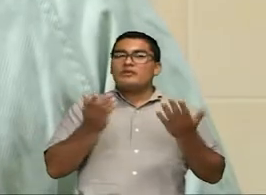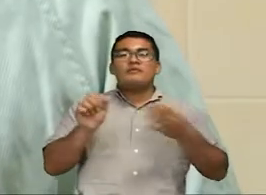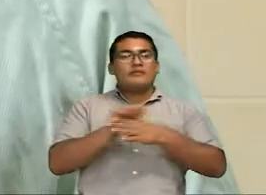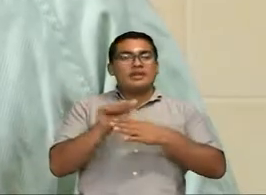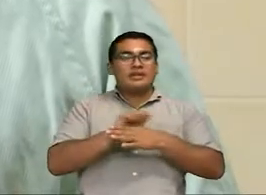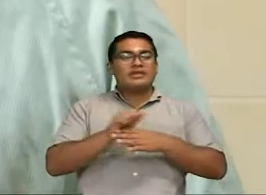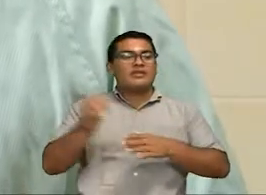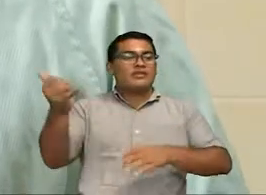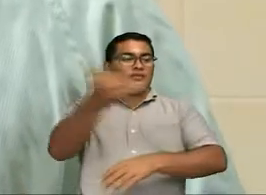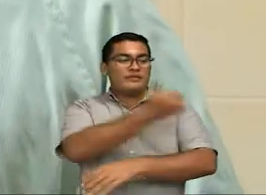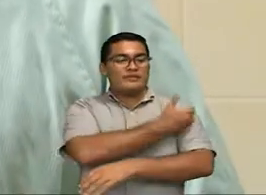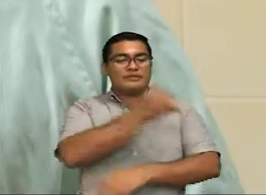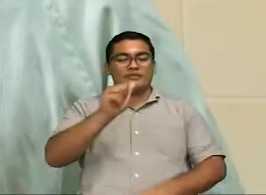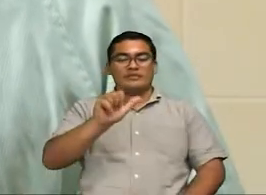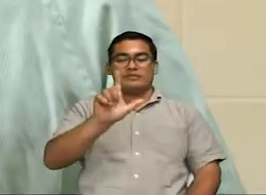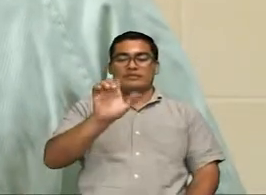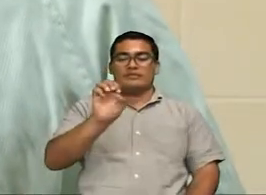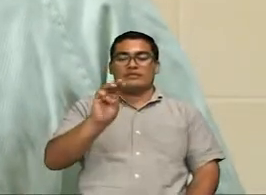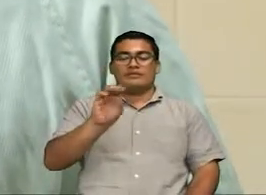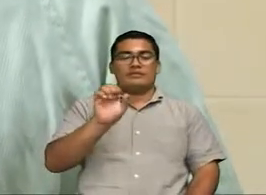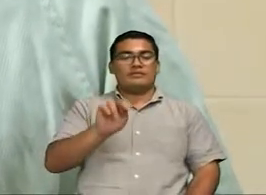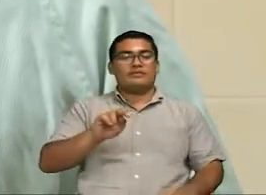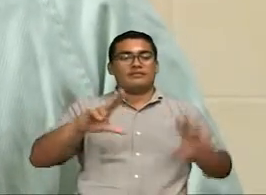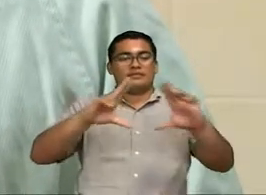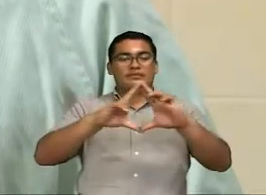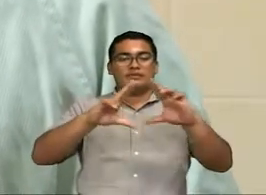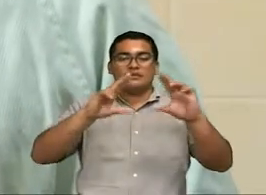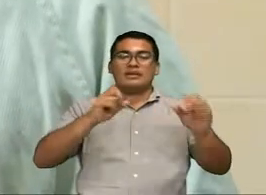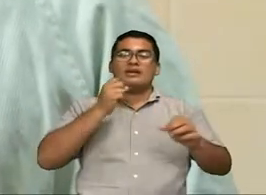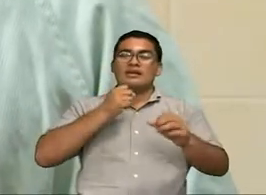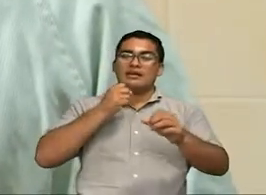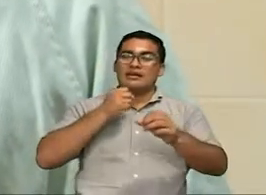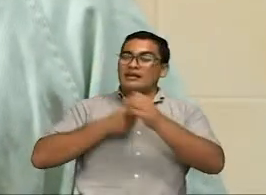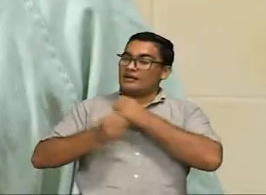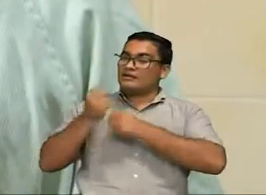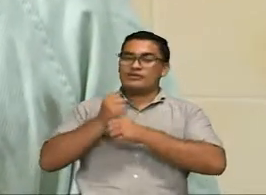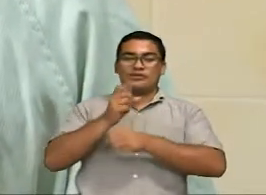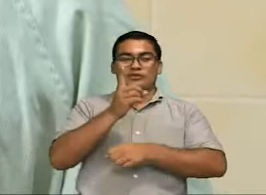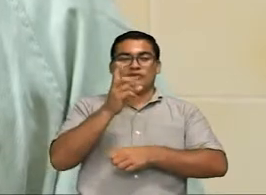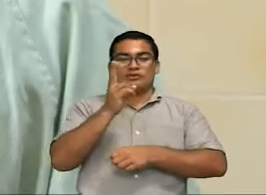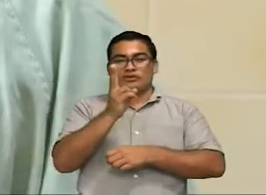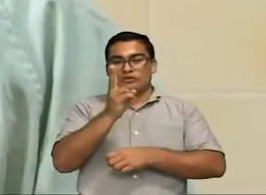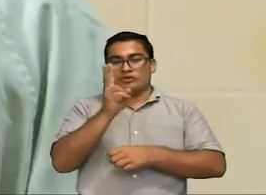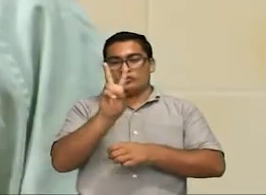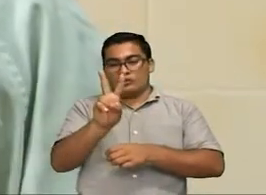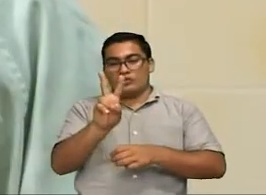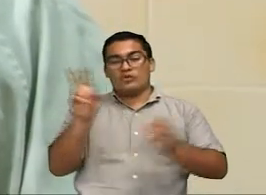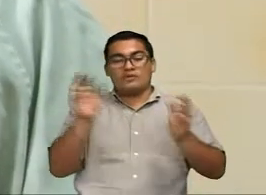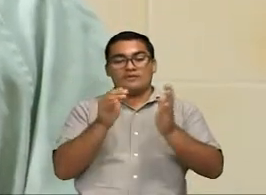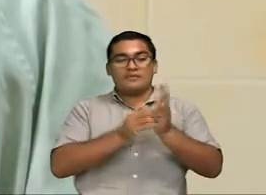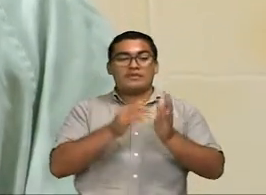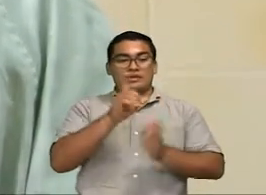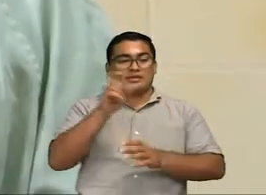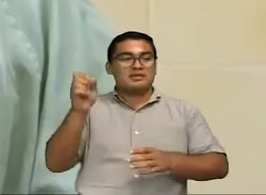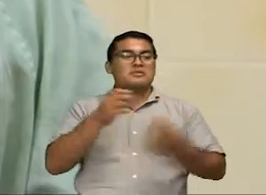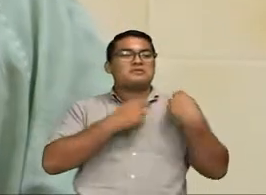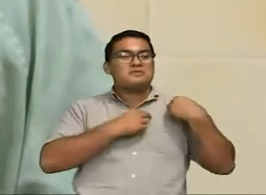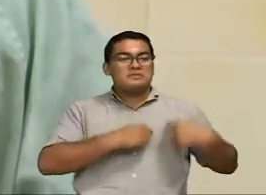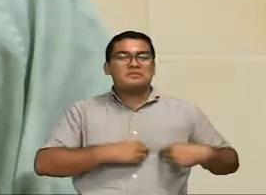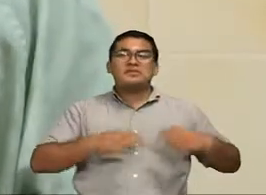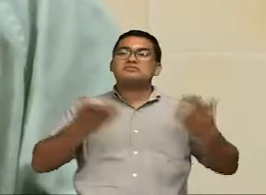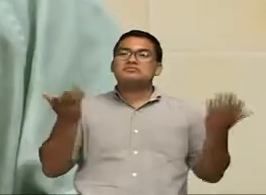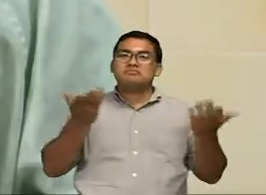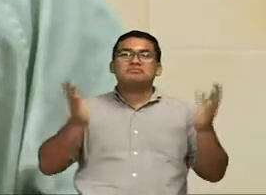Alemán Nicaragüense desde el año 2010 como una manera para hacer más humanizado y más